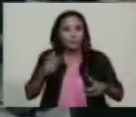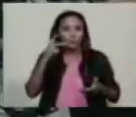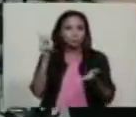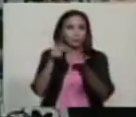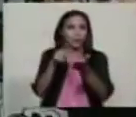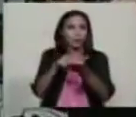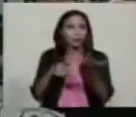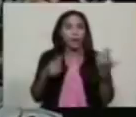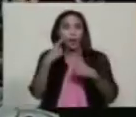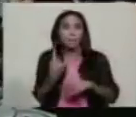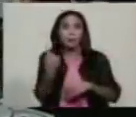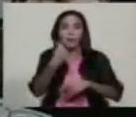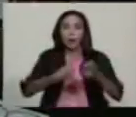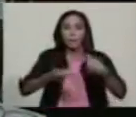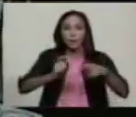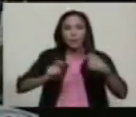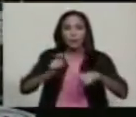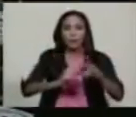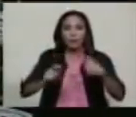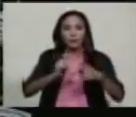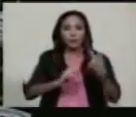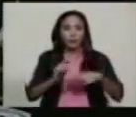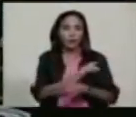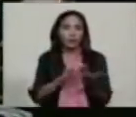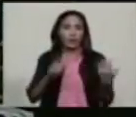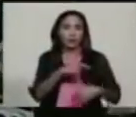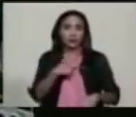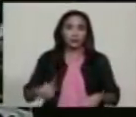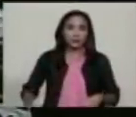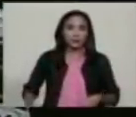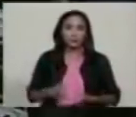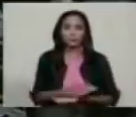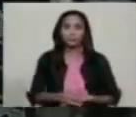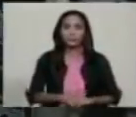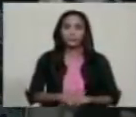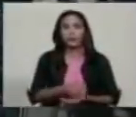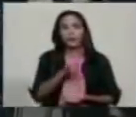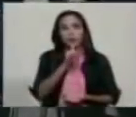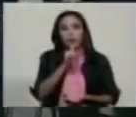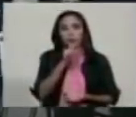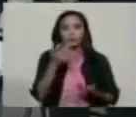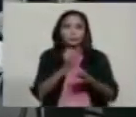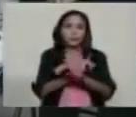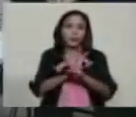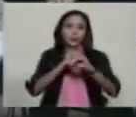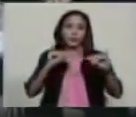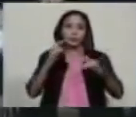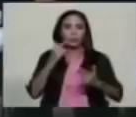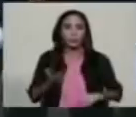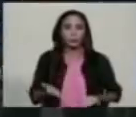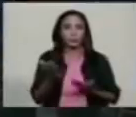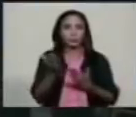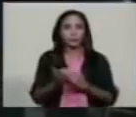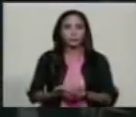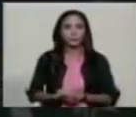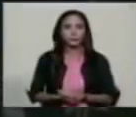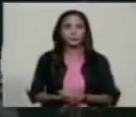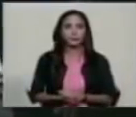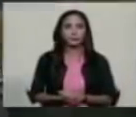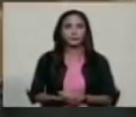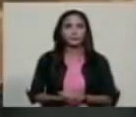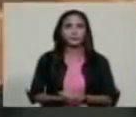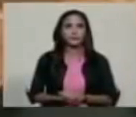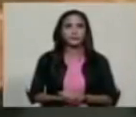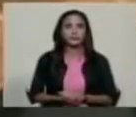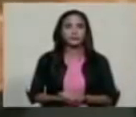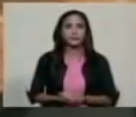participando en esta primera feria de importación de Shanghái. Con estos datos despedimos esta transmisión.